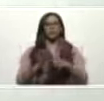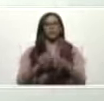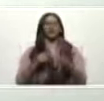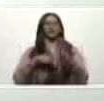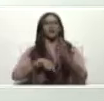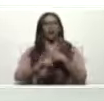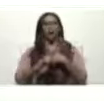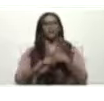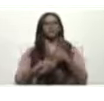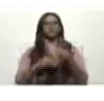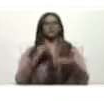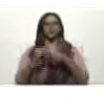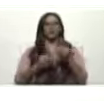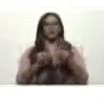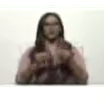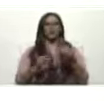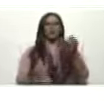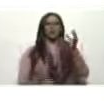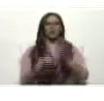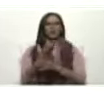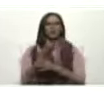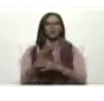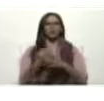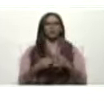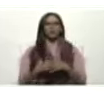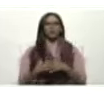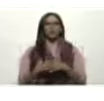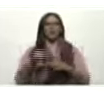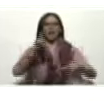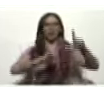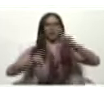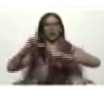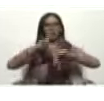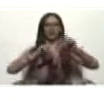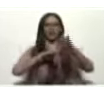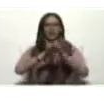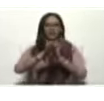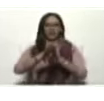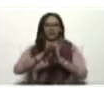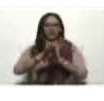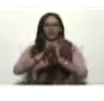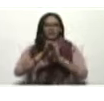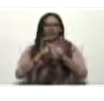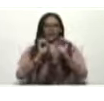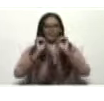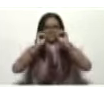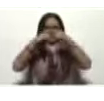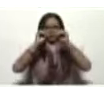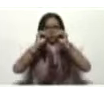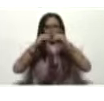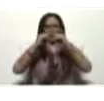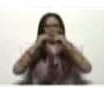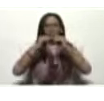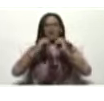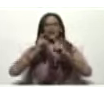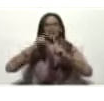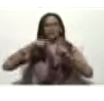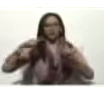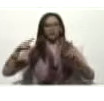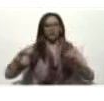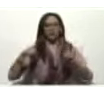a proceder a la inauguración del Laboratorio Avanzado de Microscopía Electrónica para